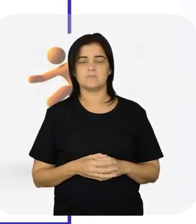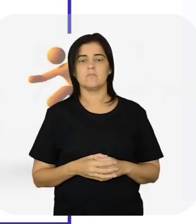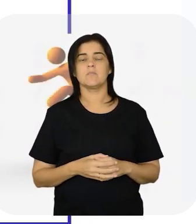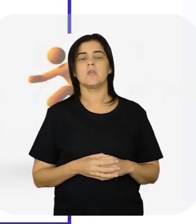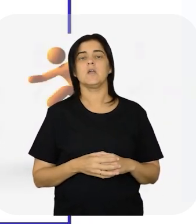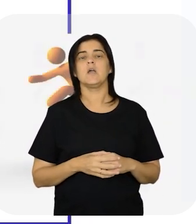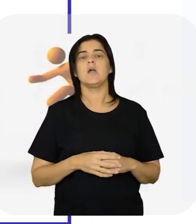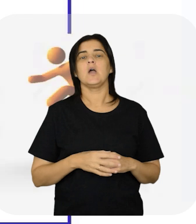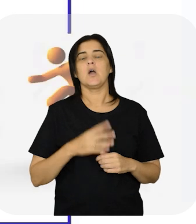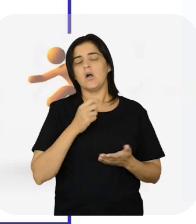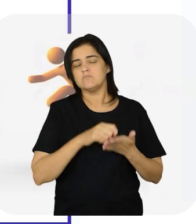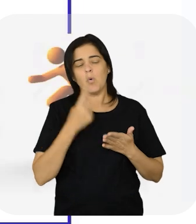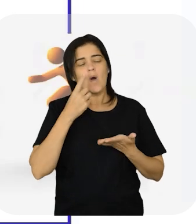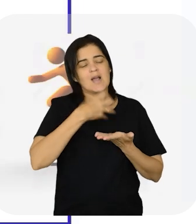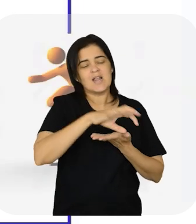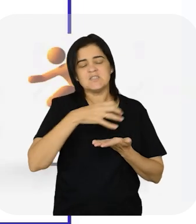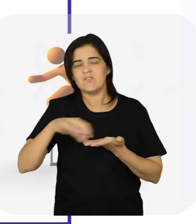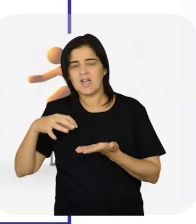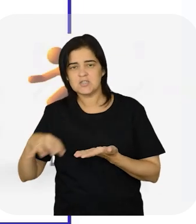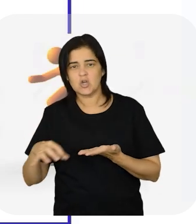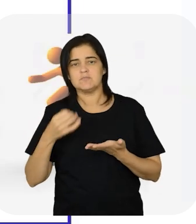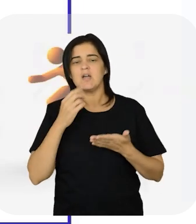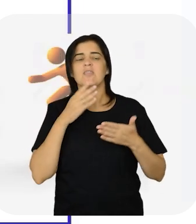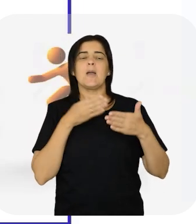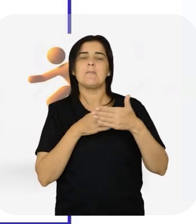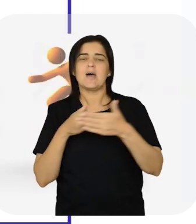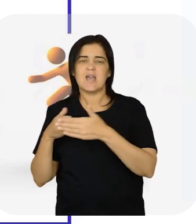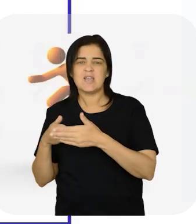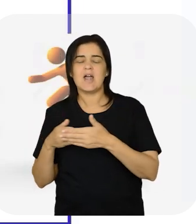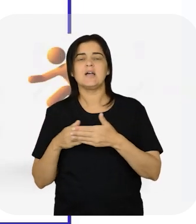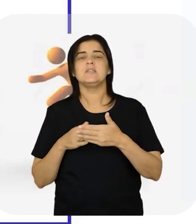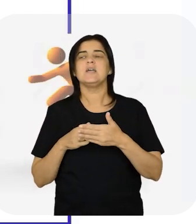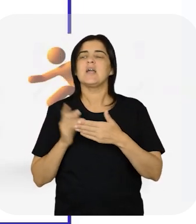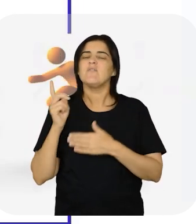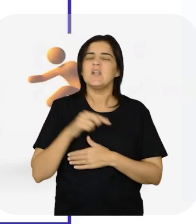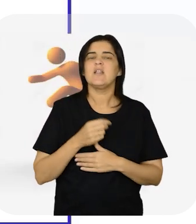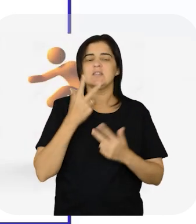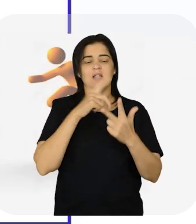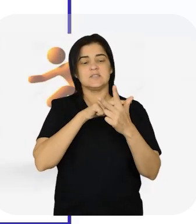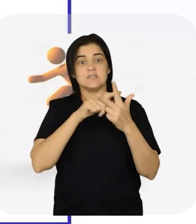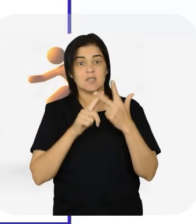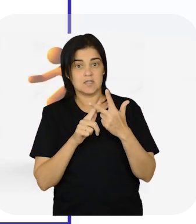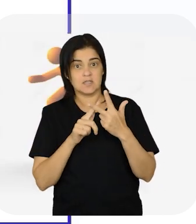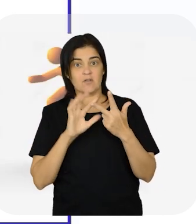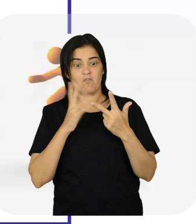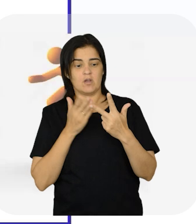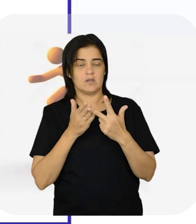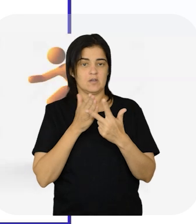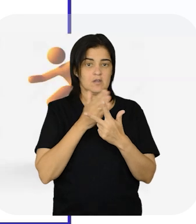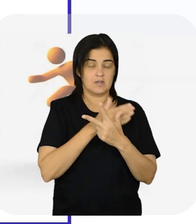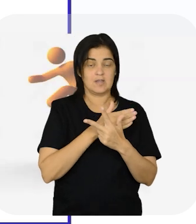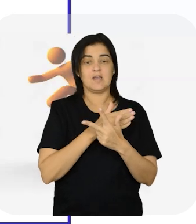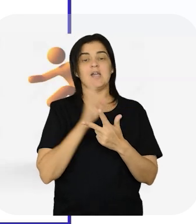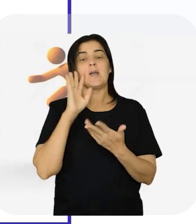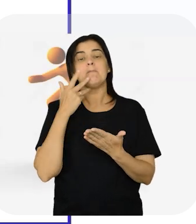Covarrubias realiza una clasificación de barreras basado en las tres dimensiones que